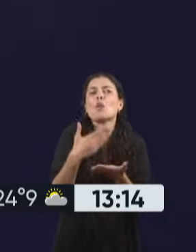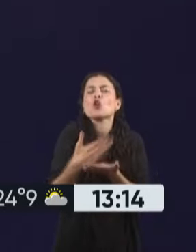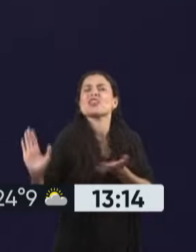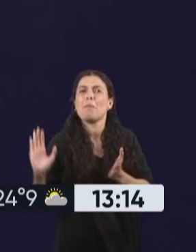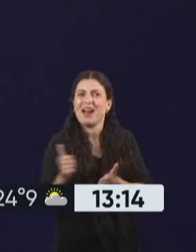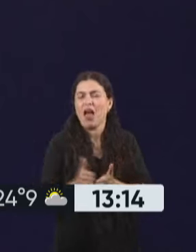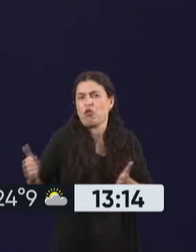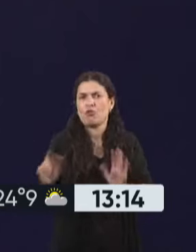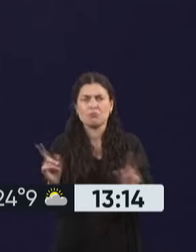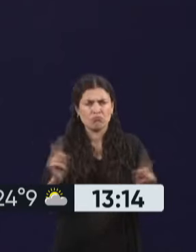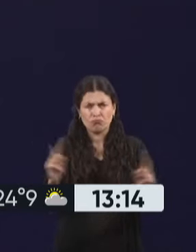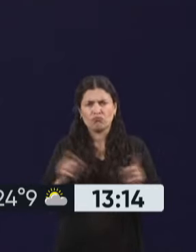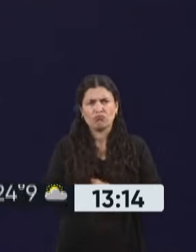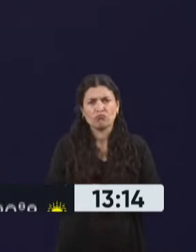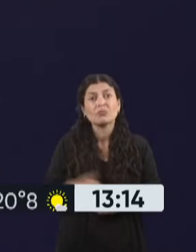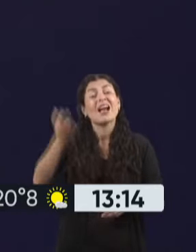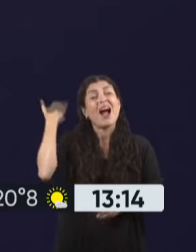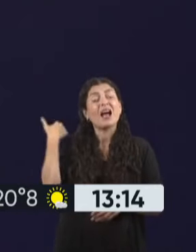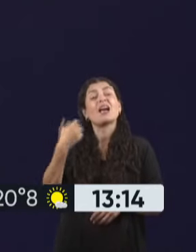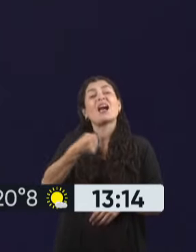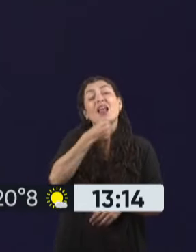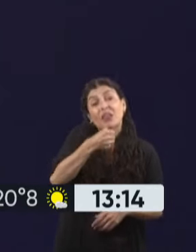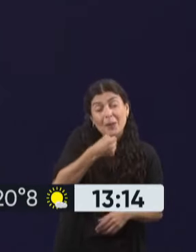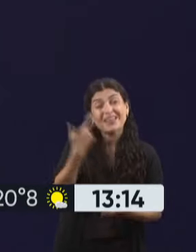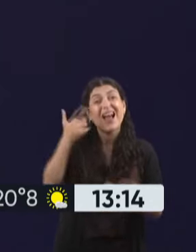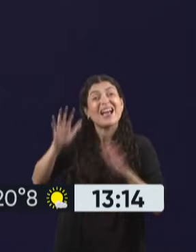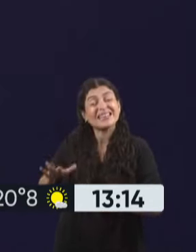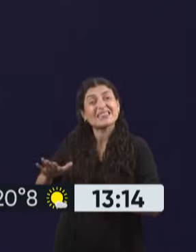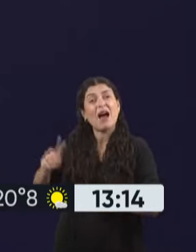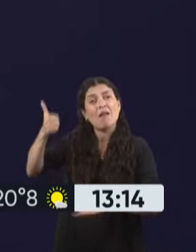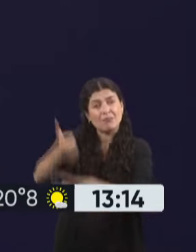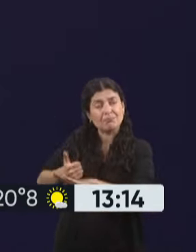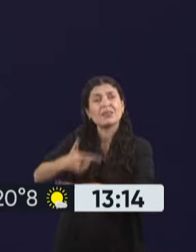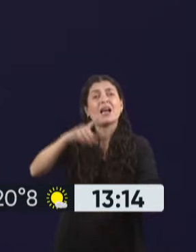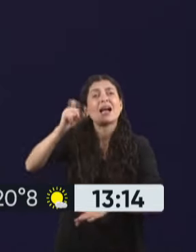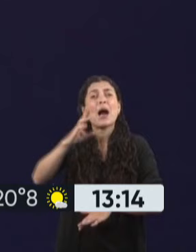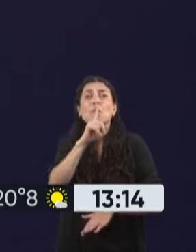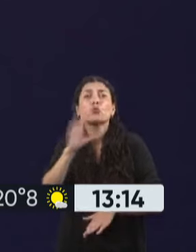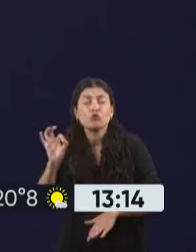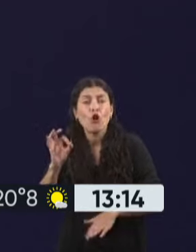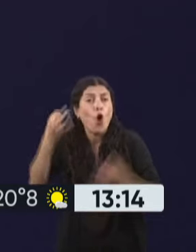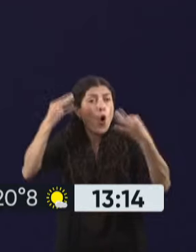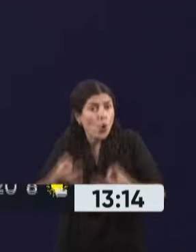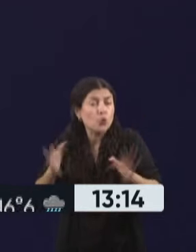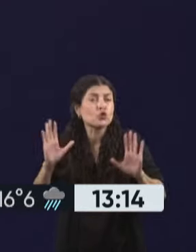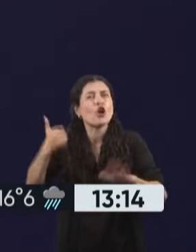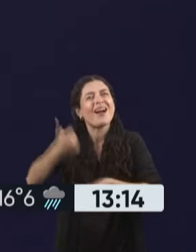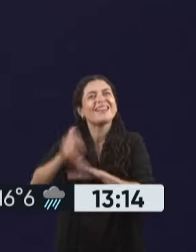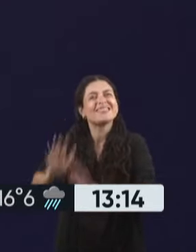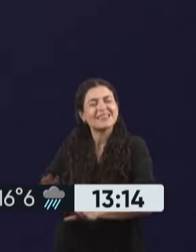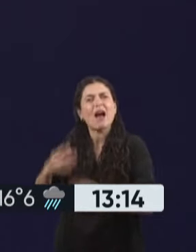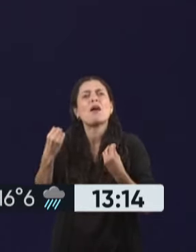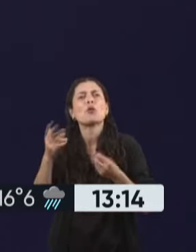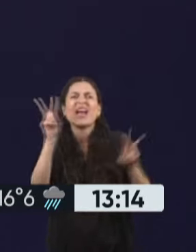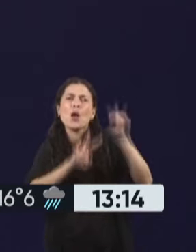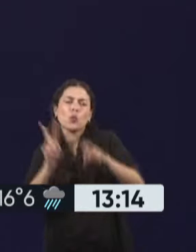entrevista estuvo Santiago Caputo. En general no estaba Santiago Caputo en las entrevistas, en esta estuvo porque había este tema de cuidar